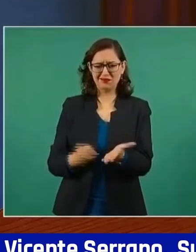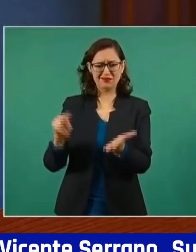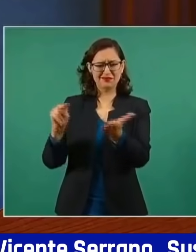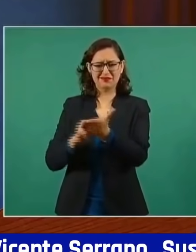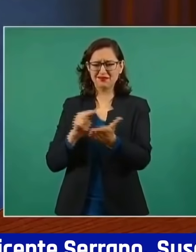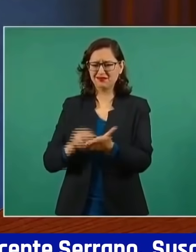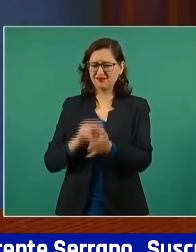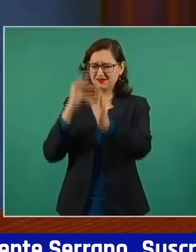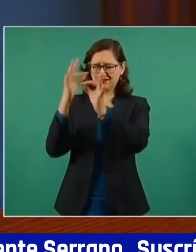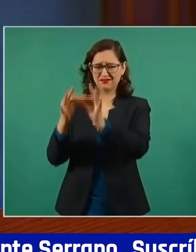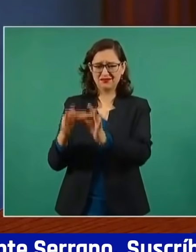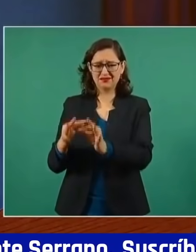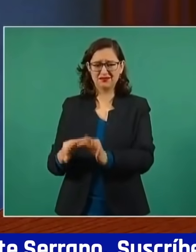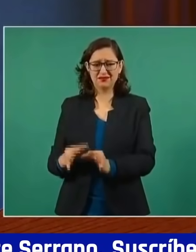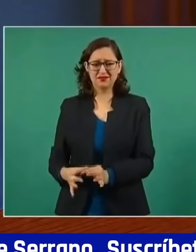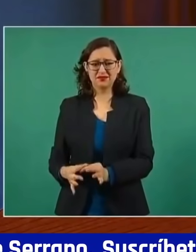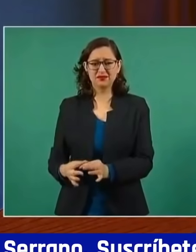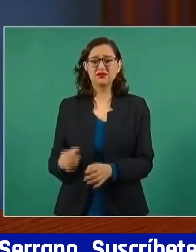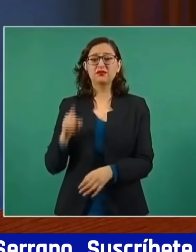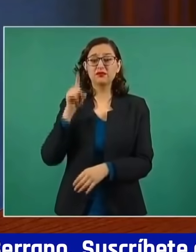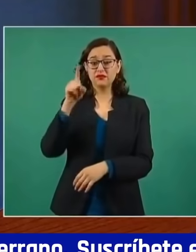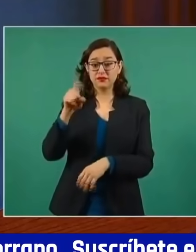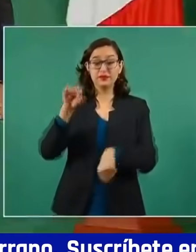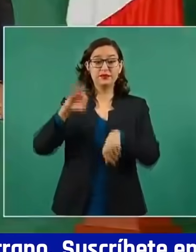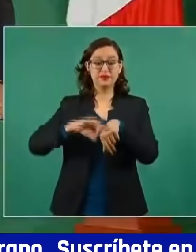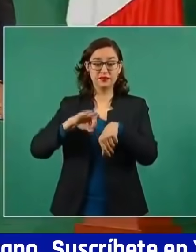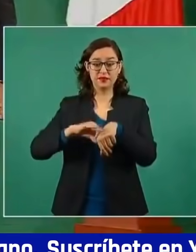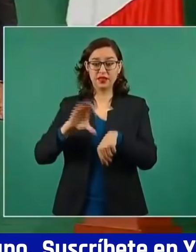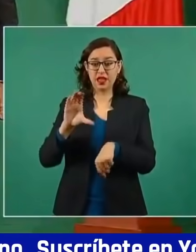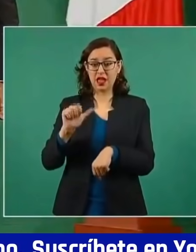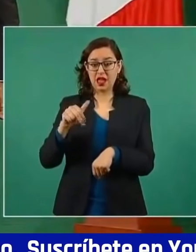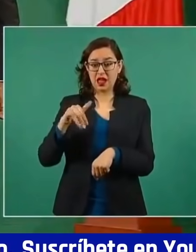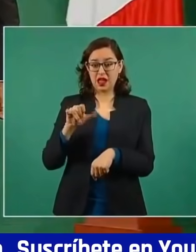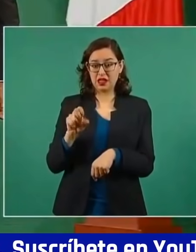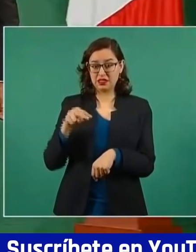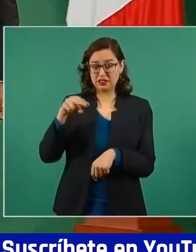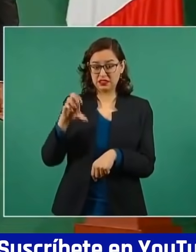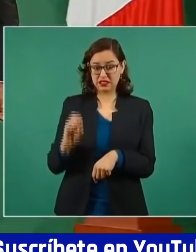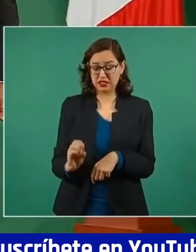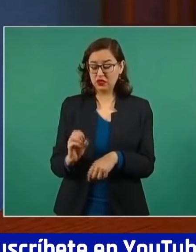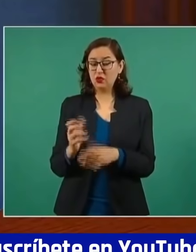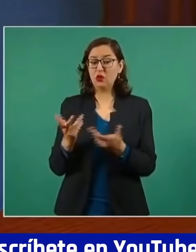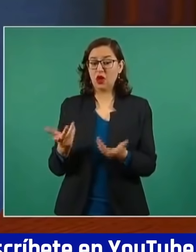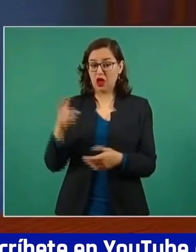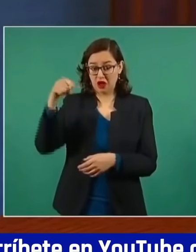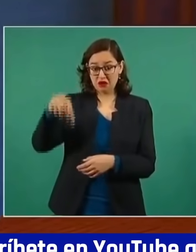como se ha mencionado, la farmacéutica, su representación legal en México, y